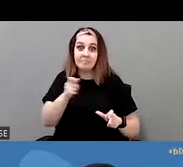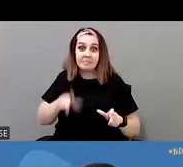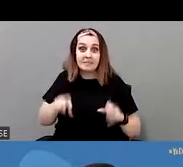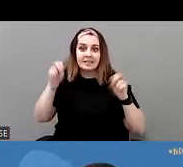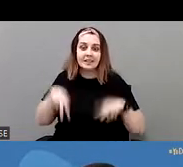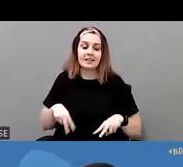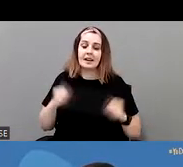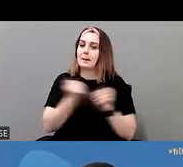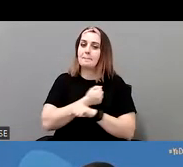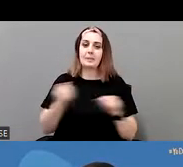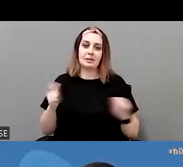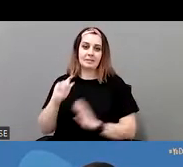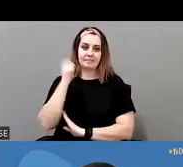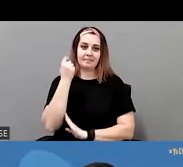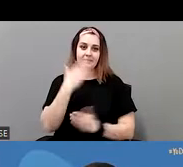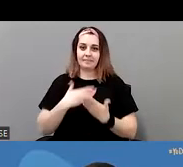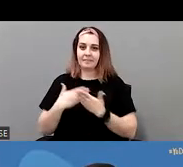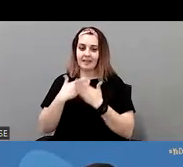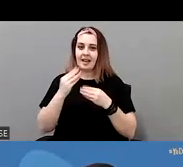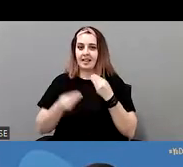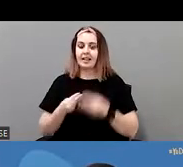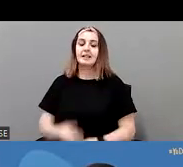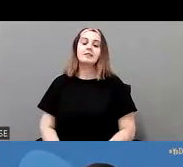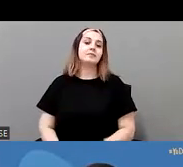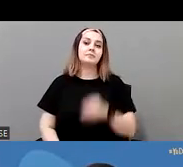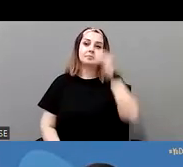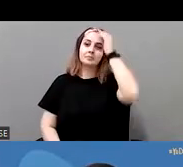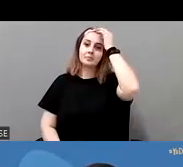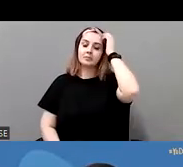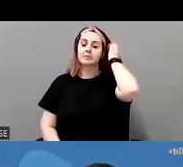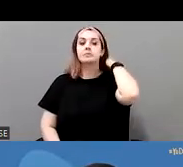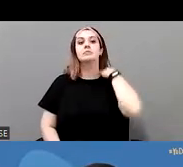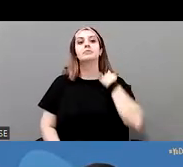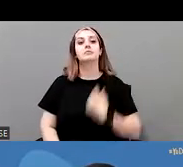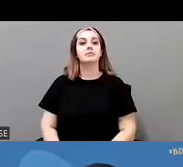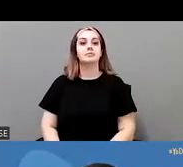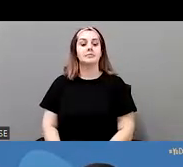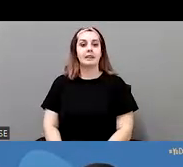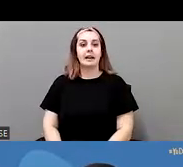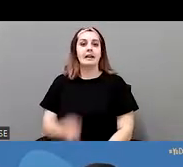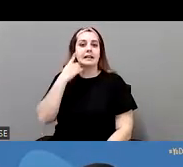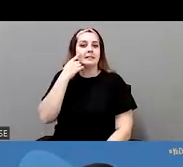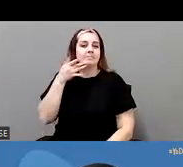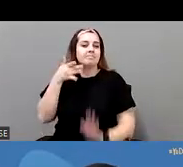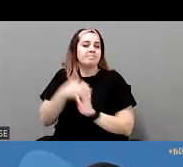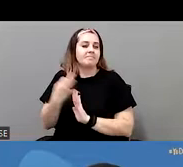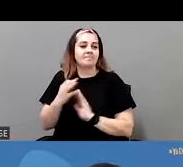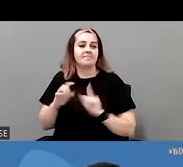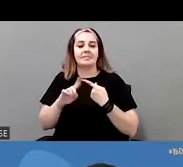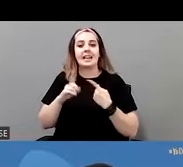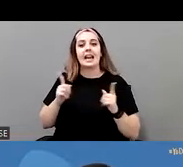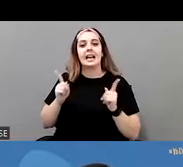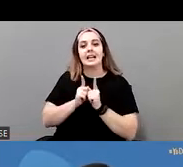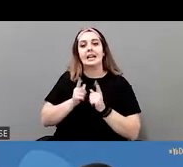sido posible el poder realizarlo. Vale, ¿qué vamos a ver? Pues a continuación vamos a ver una breve